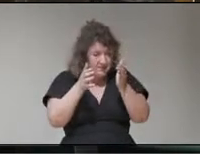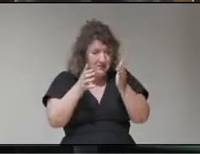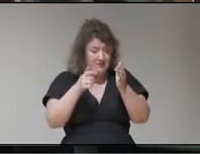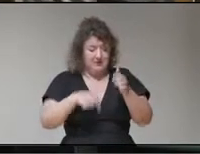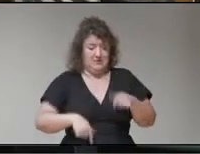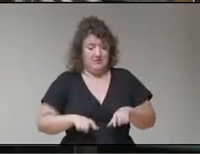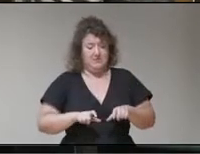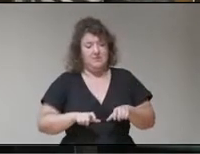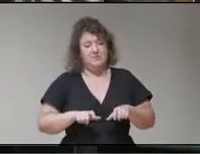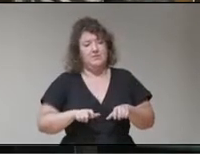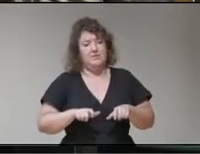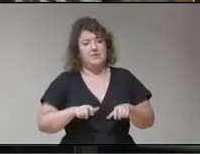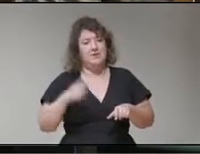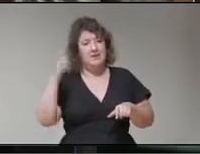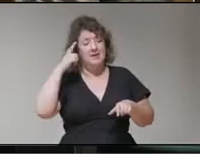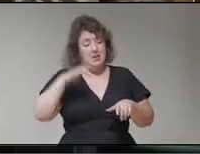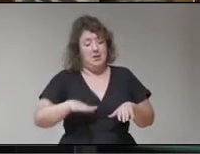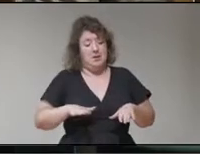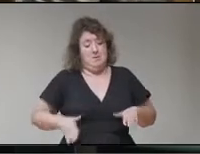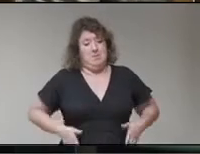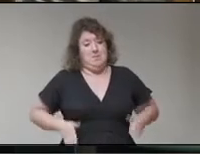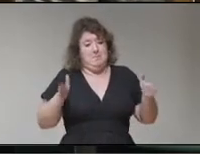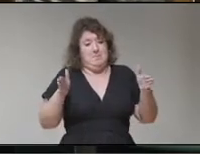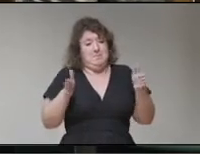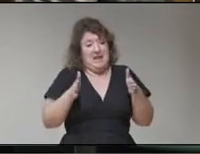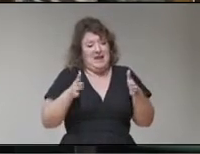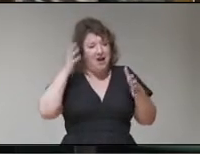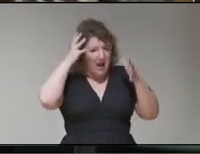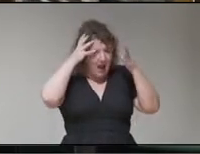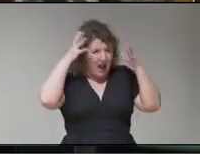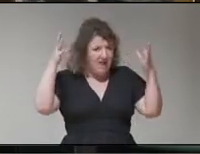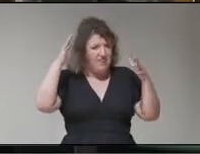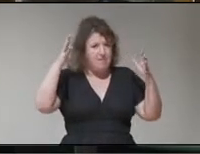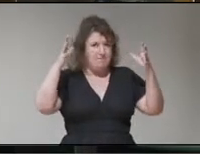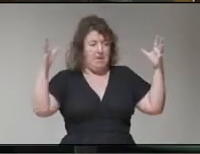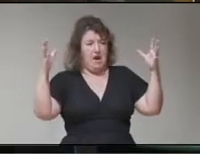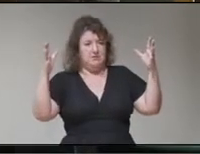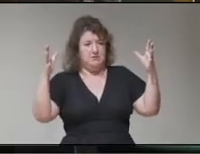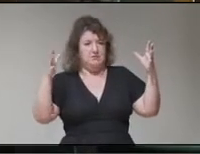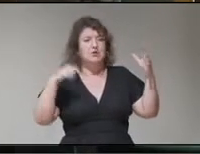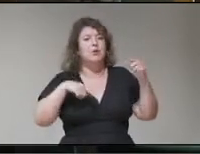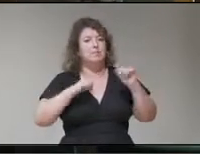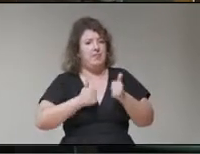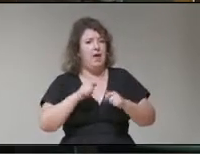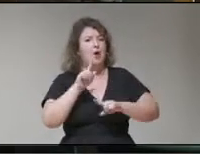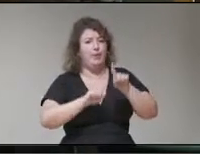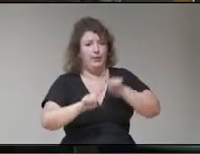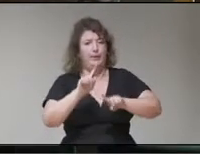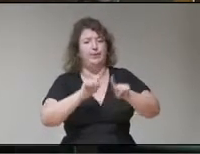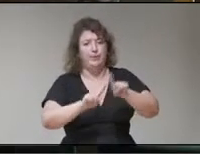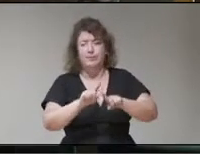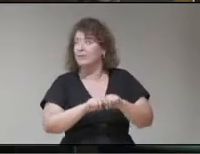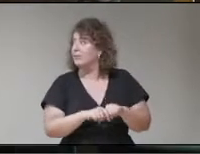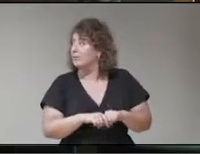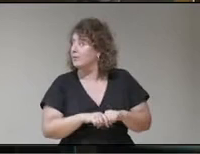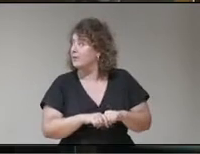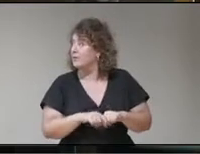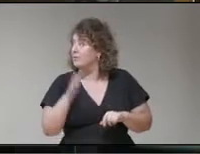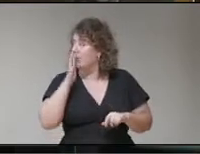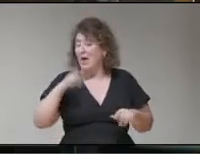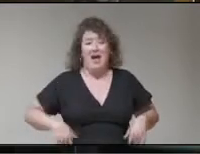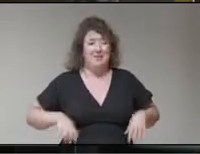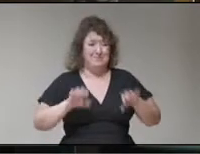y el niño cada vez más cabezón. Pues ahí empezamos a tener problemas. Y si ya vamos ahora, pues esta es la pelvis de una mujer